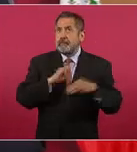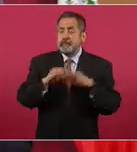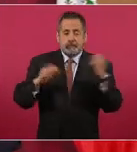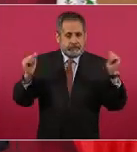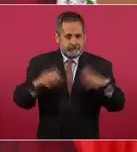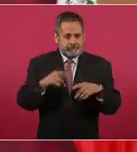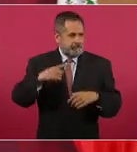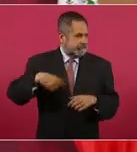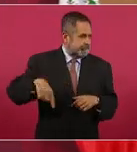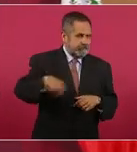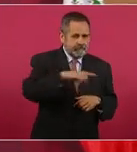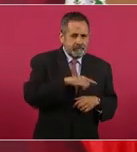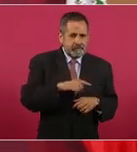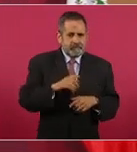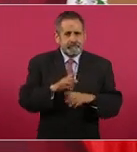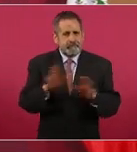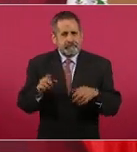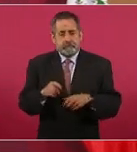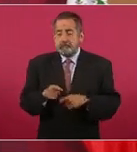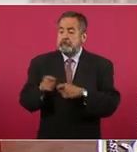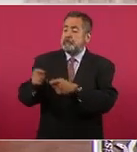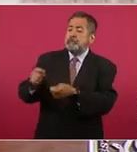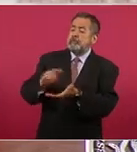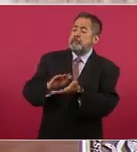se le otorga un indulto